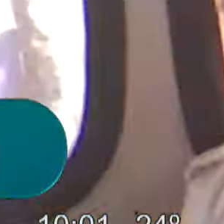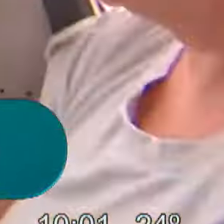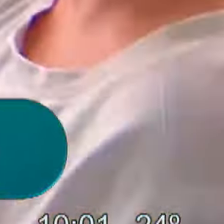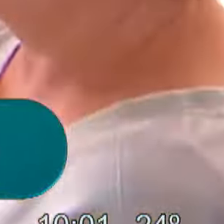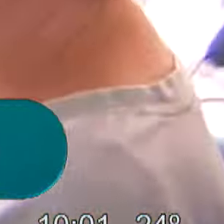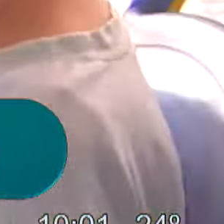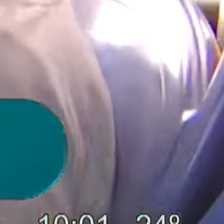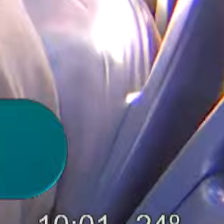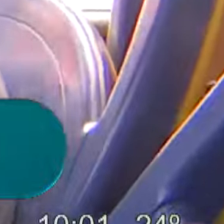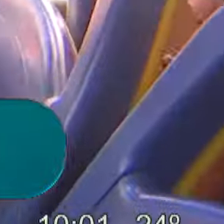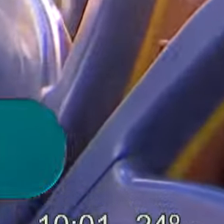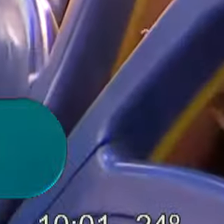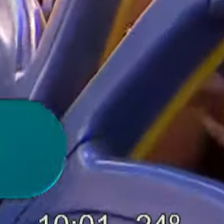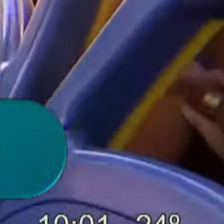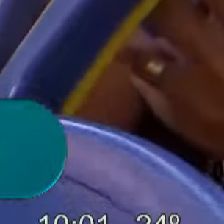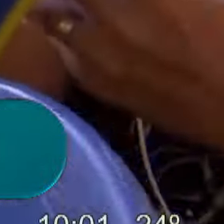y nunca sorteé